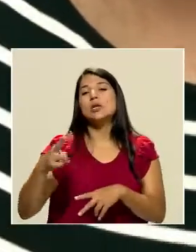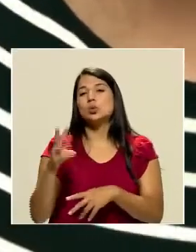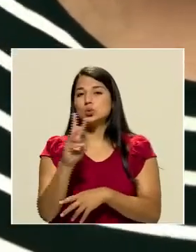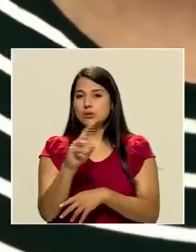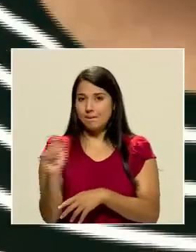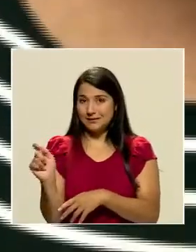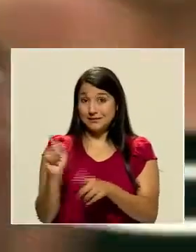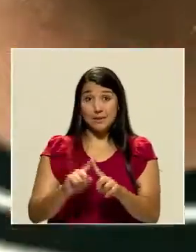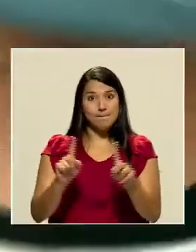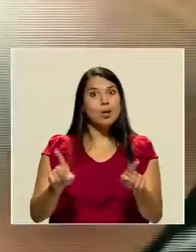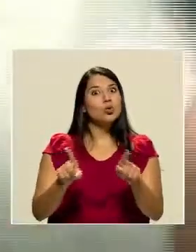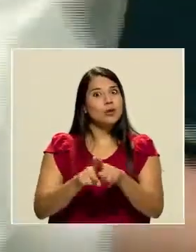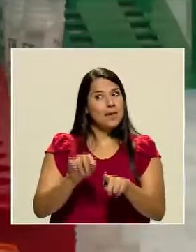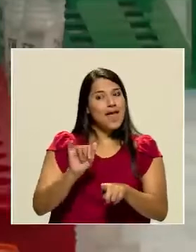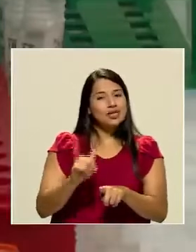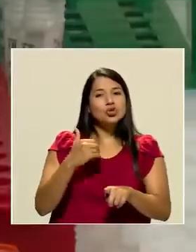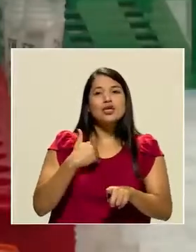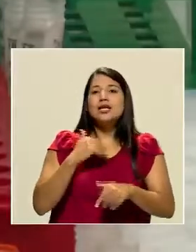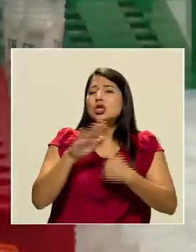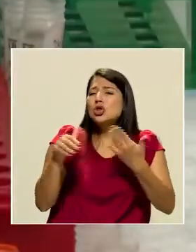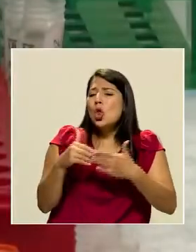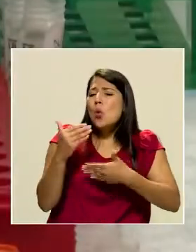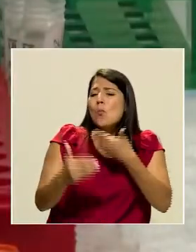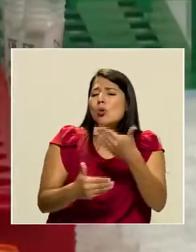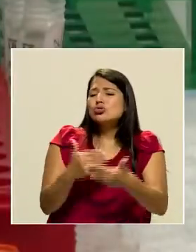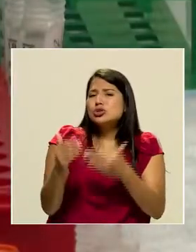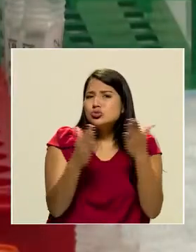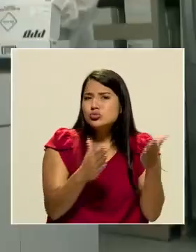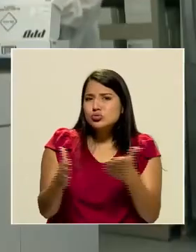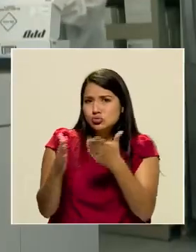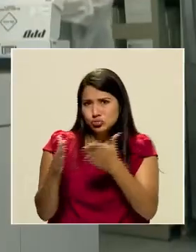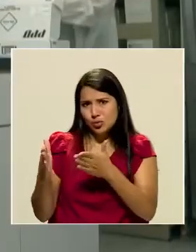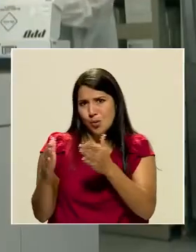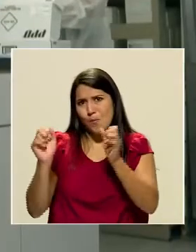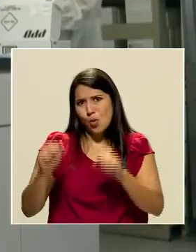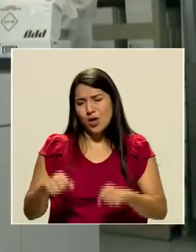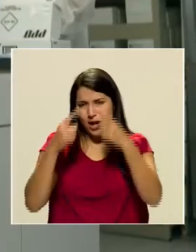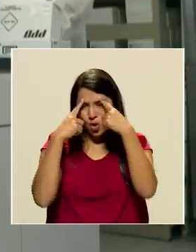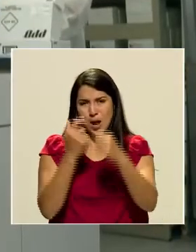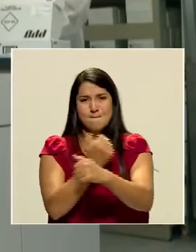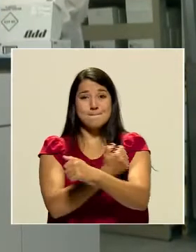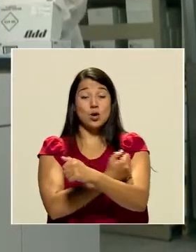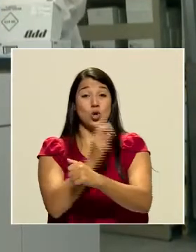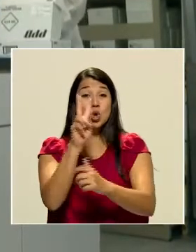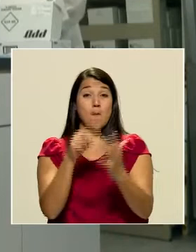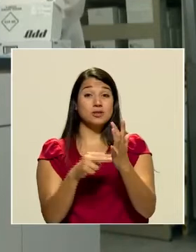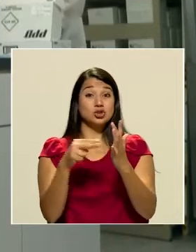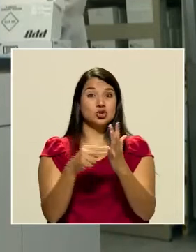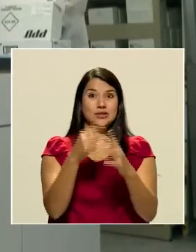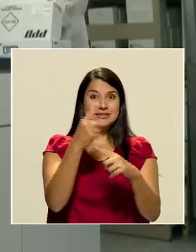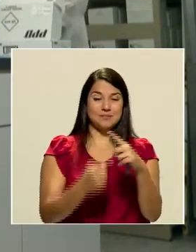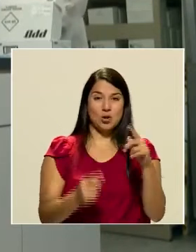Pero también es toda una logística, como estamos hablando, vacunar 2,5 millones de personas, porque hay que